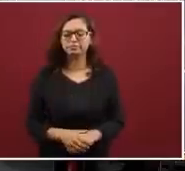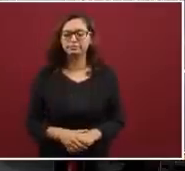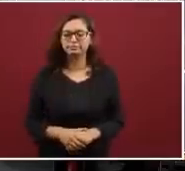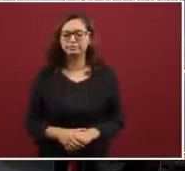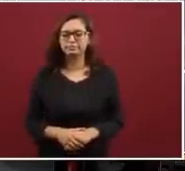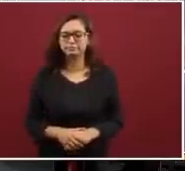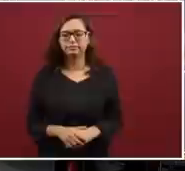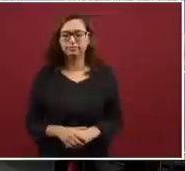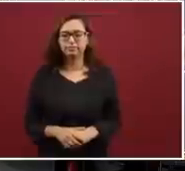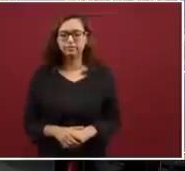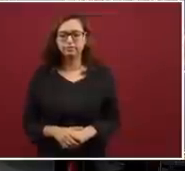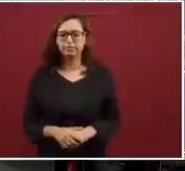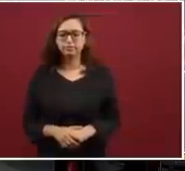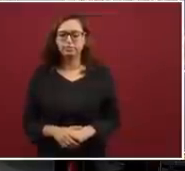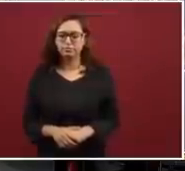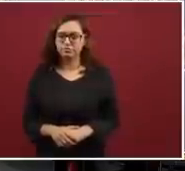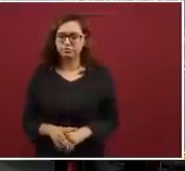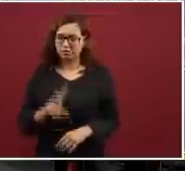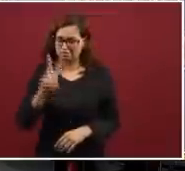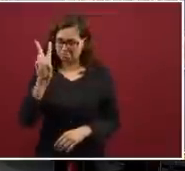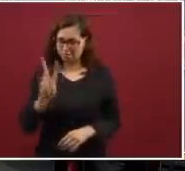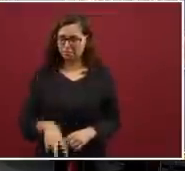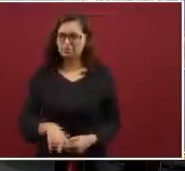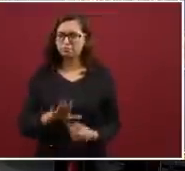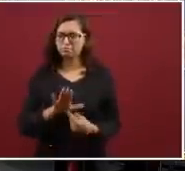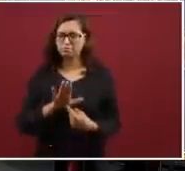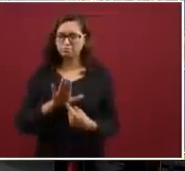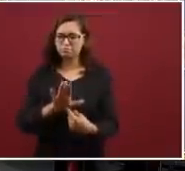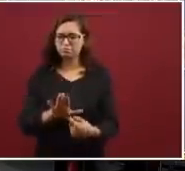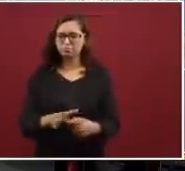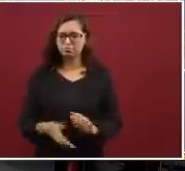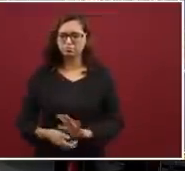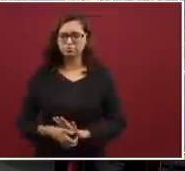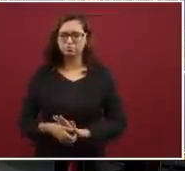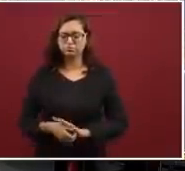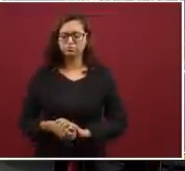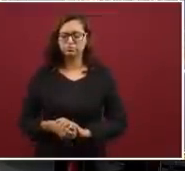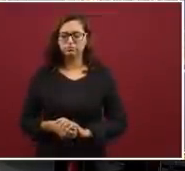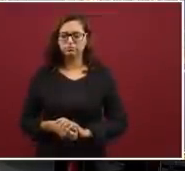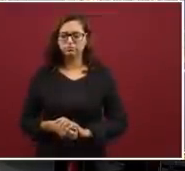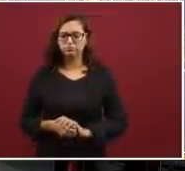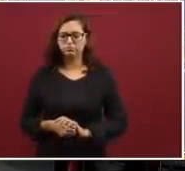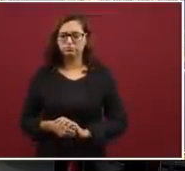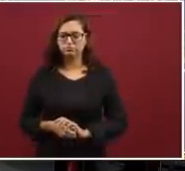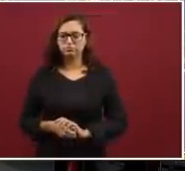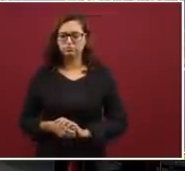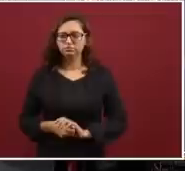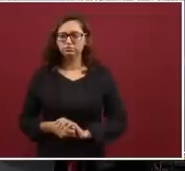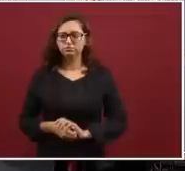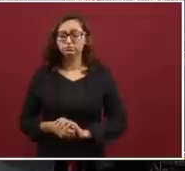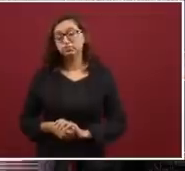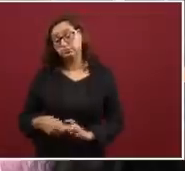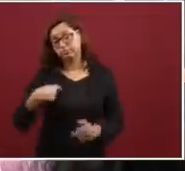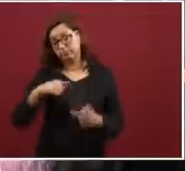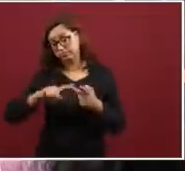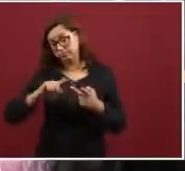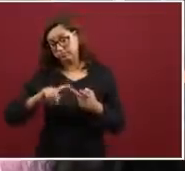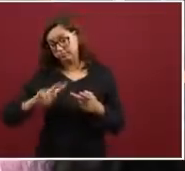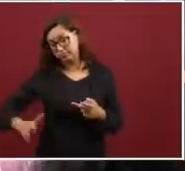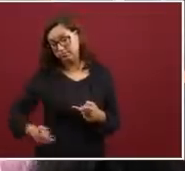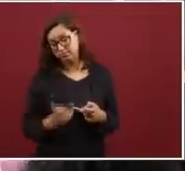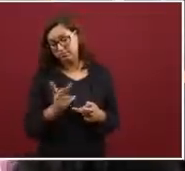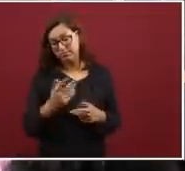a la verdad, ¿no? Presidente, aclarar. Mi pregunta de energética, no sin